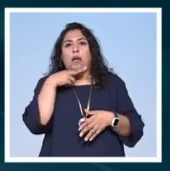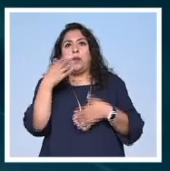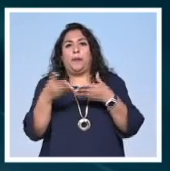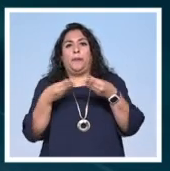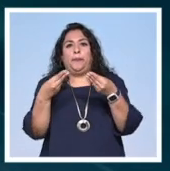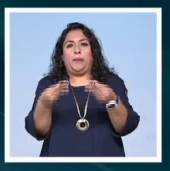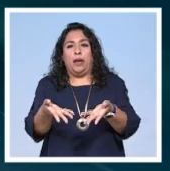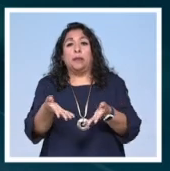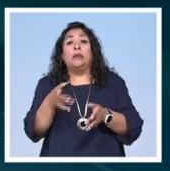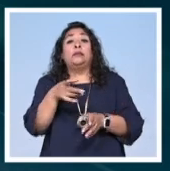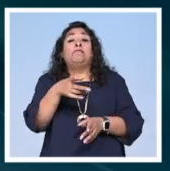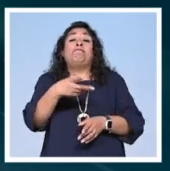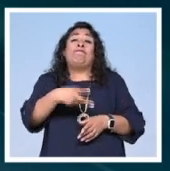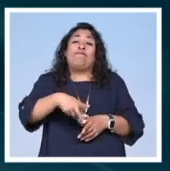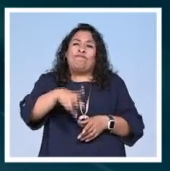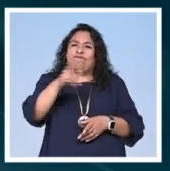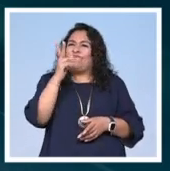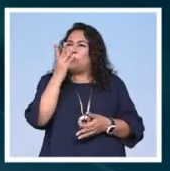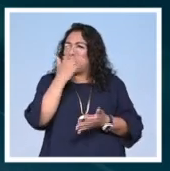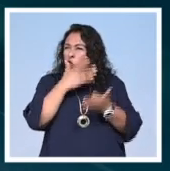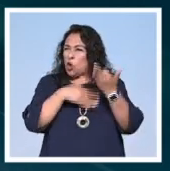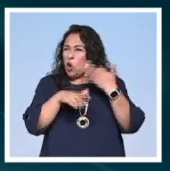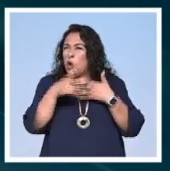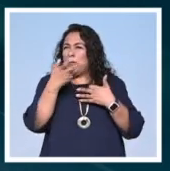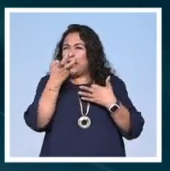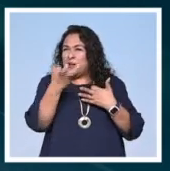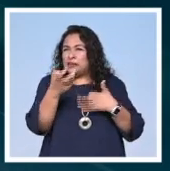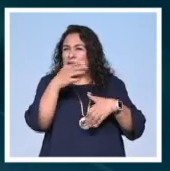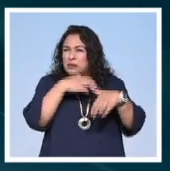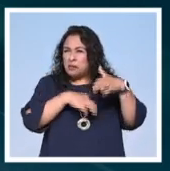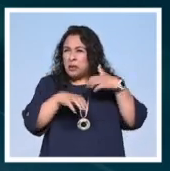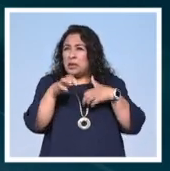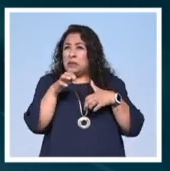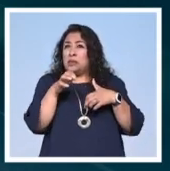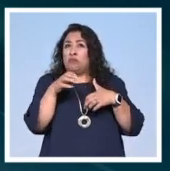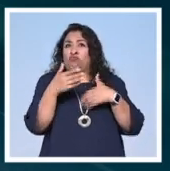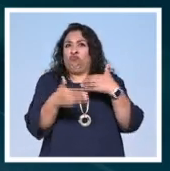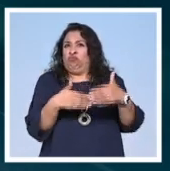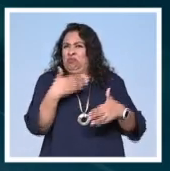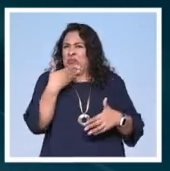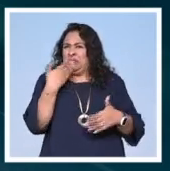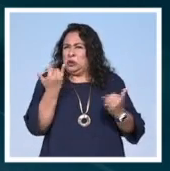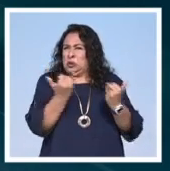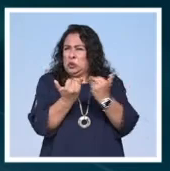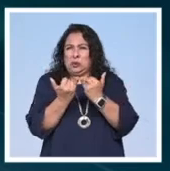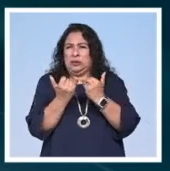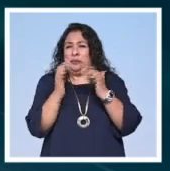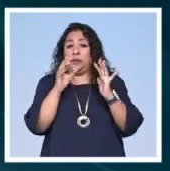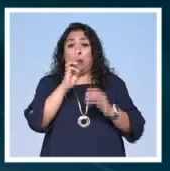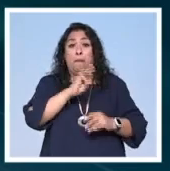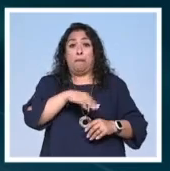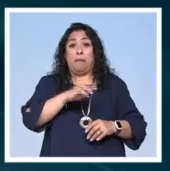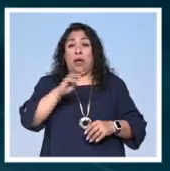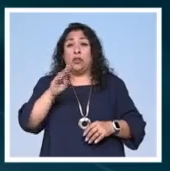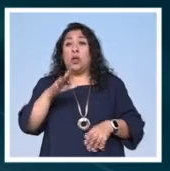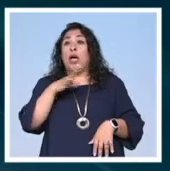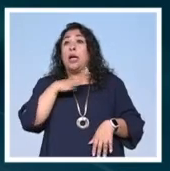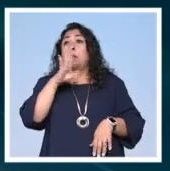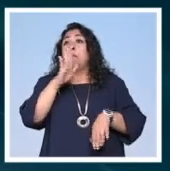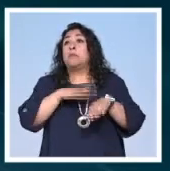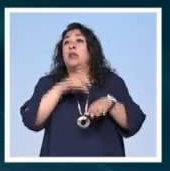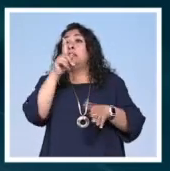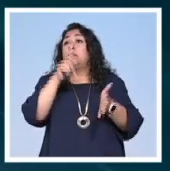servicio sin embargo no todas estas cadenas han tenido el mismo desempeño mientras McDonald's tiene más de